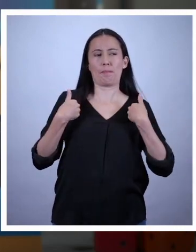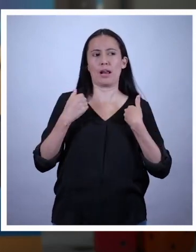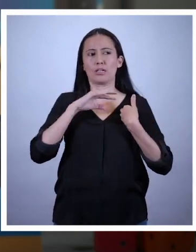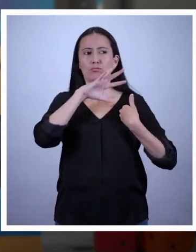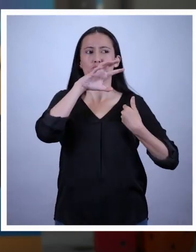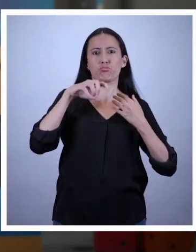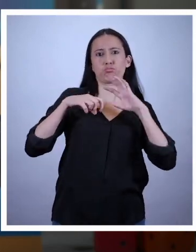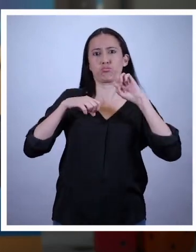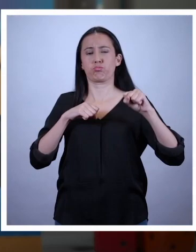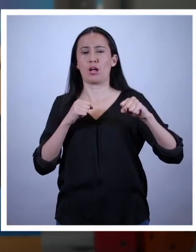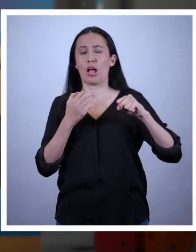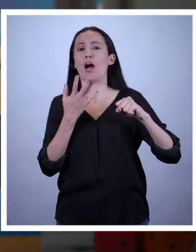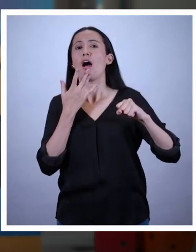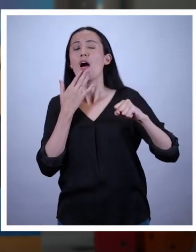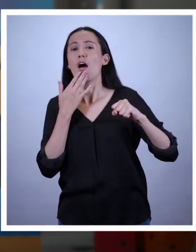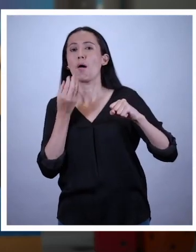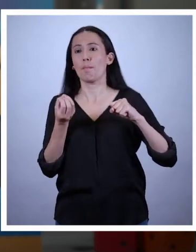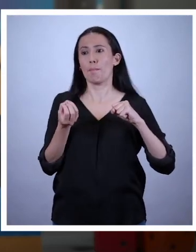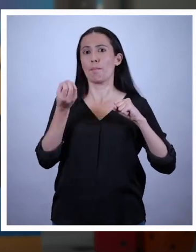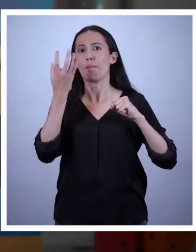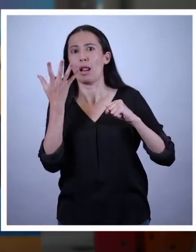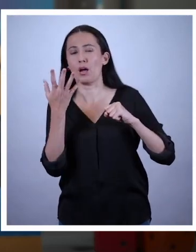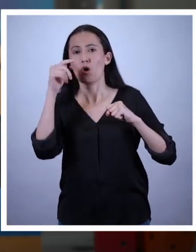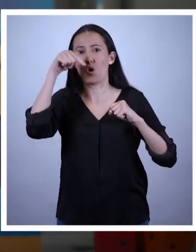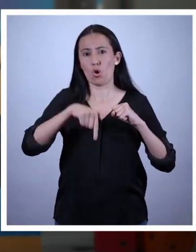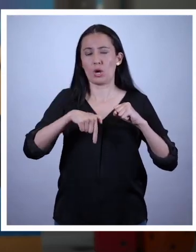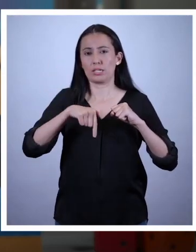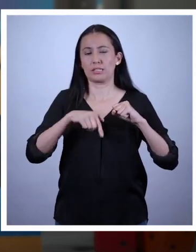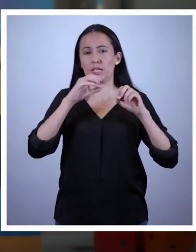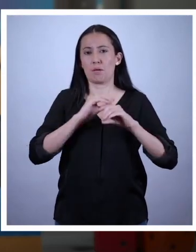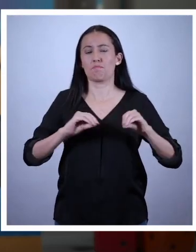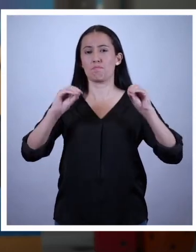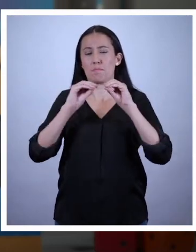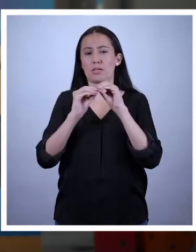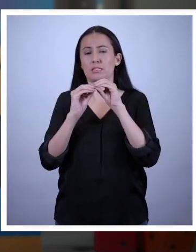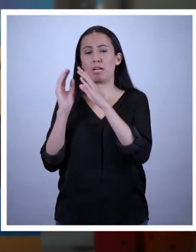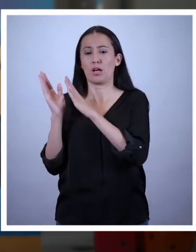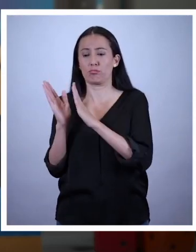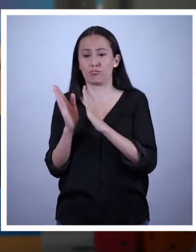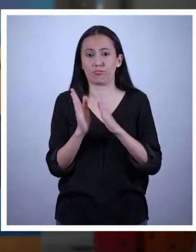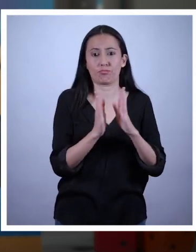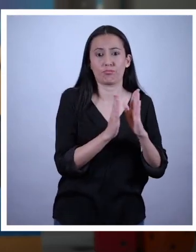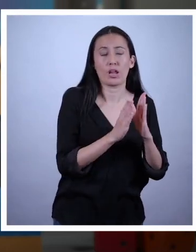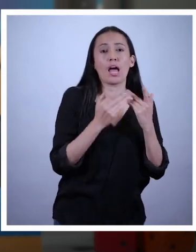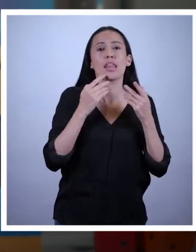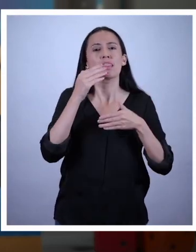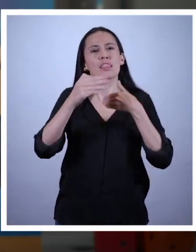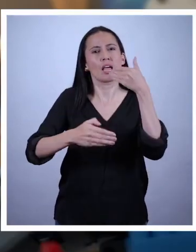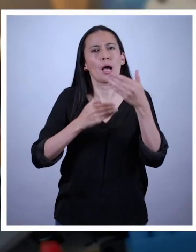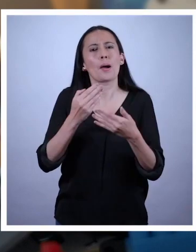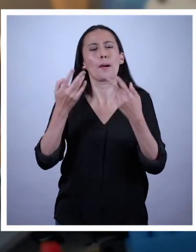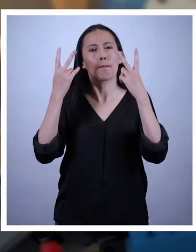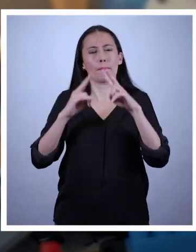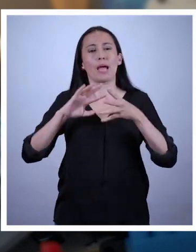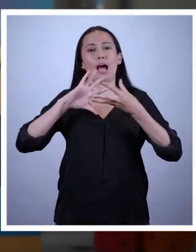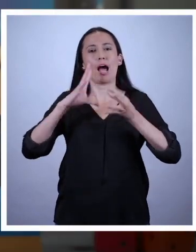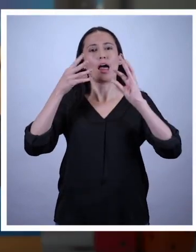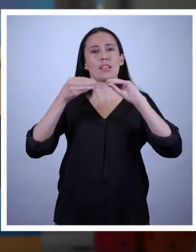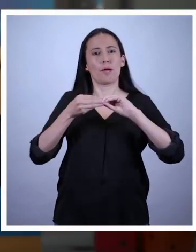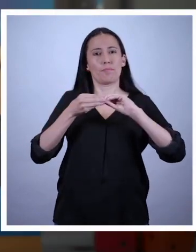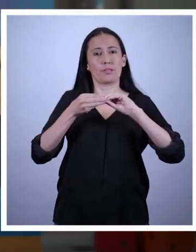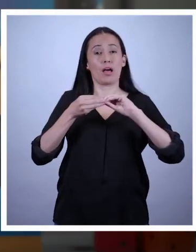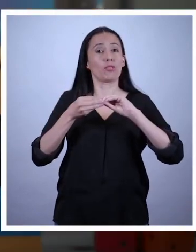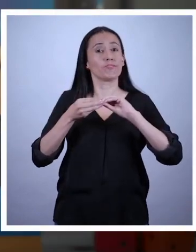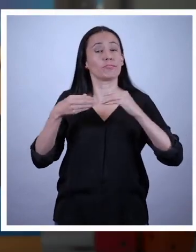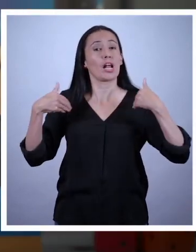los depredadores no pudieran identificarlo con la nieve, este conejo no era más fuerte que sus caídos compañeros, F por ellos,